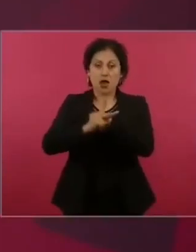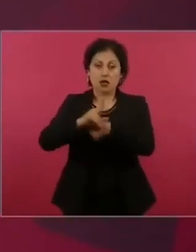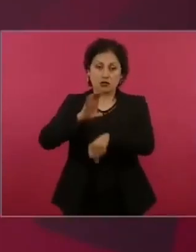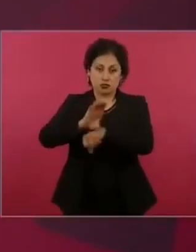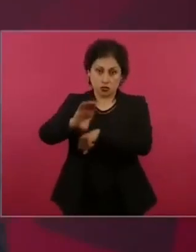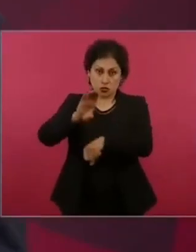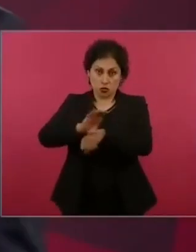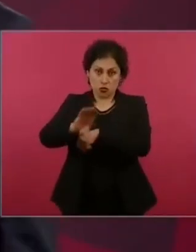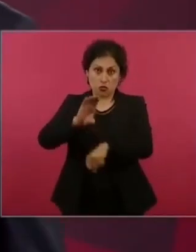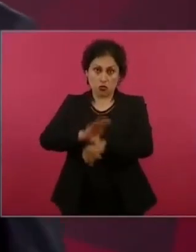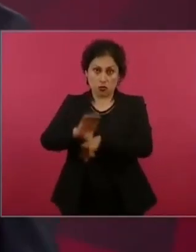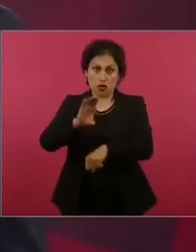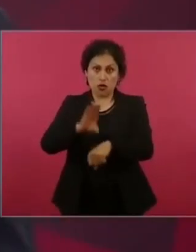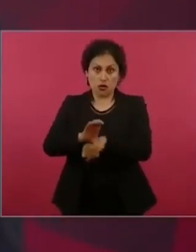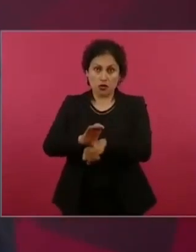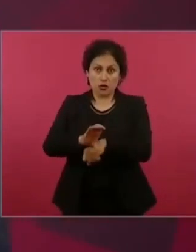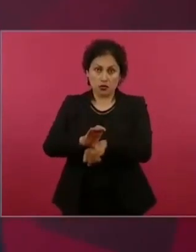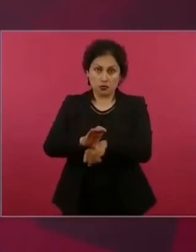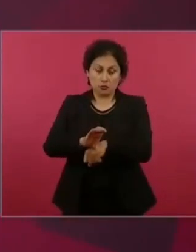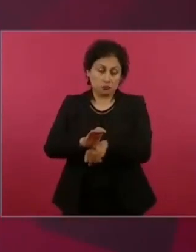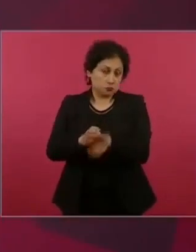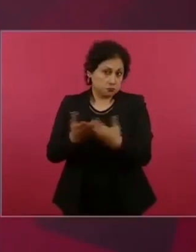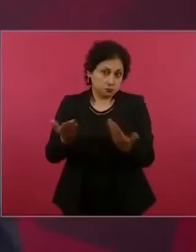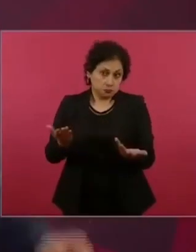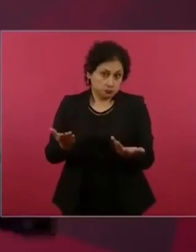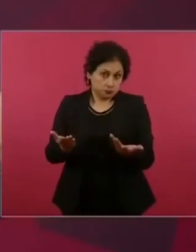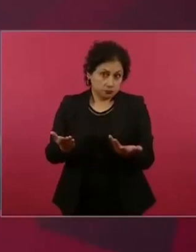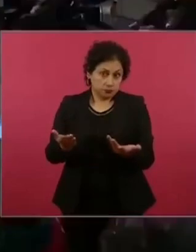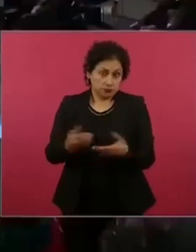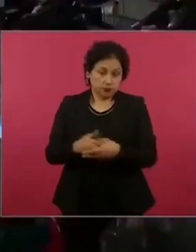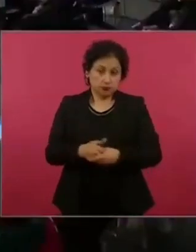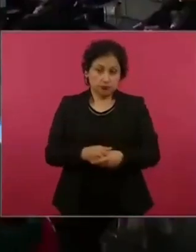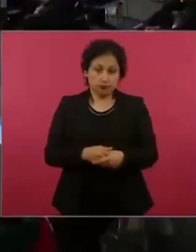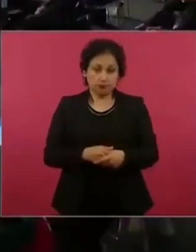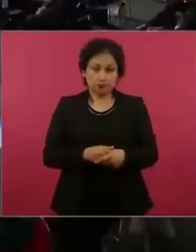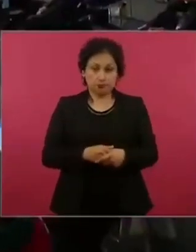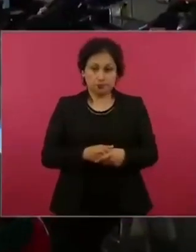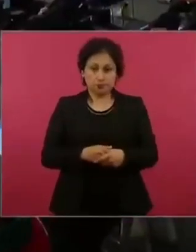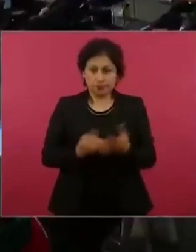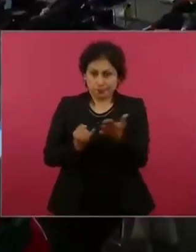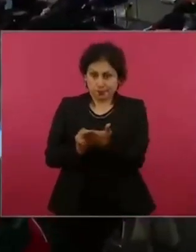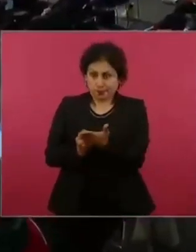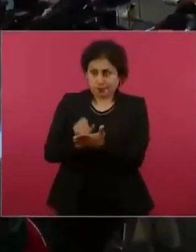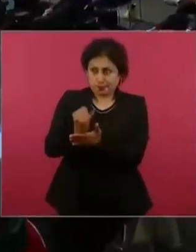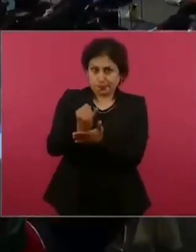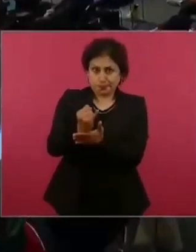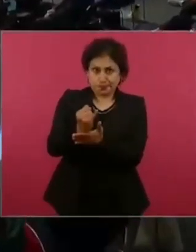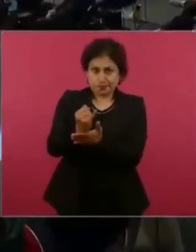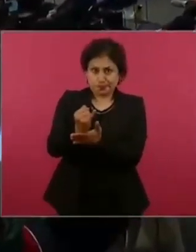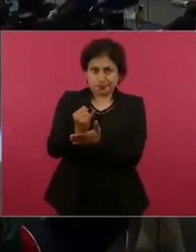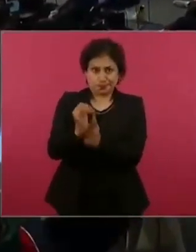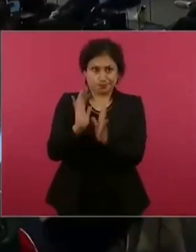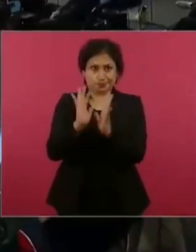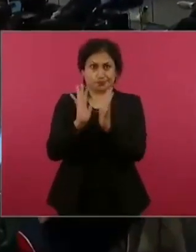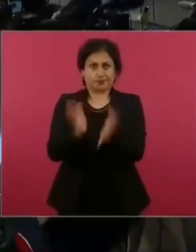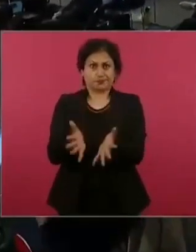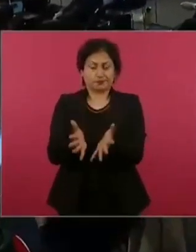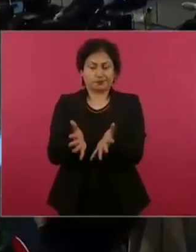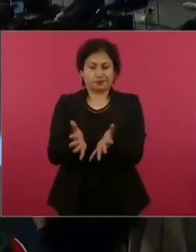se manifiesta como lo hizo en la época